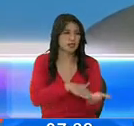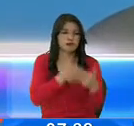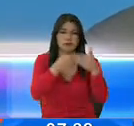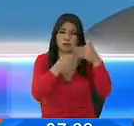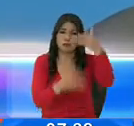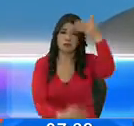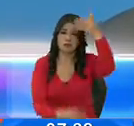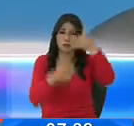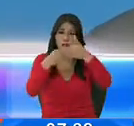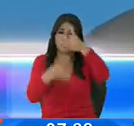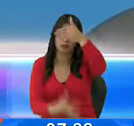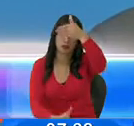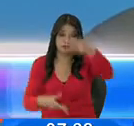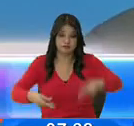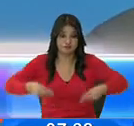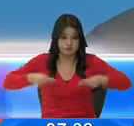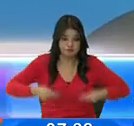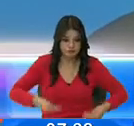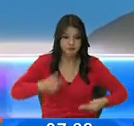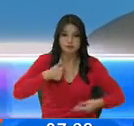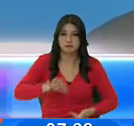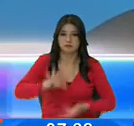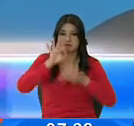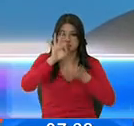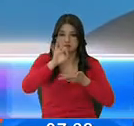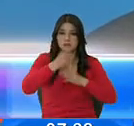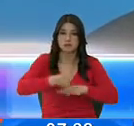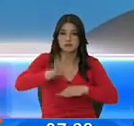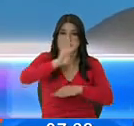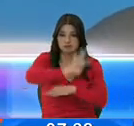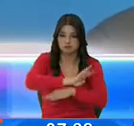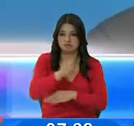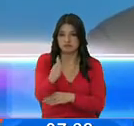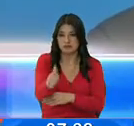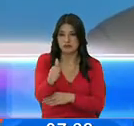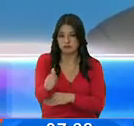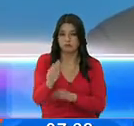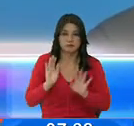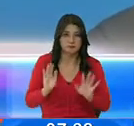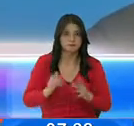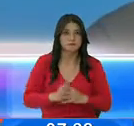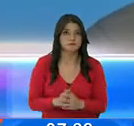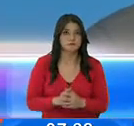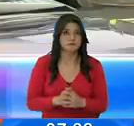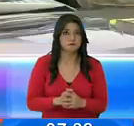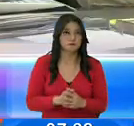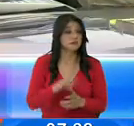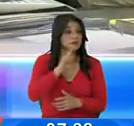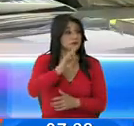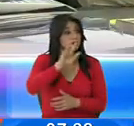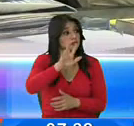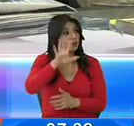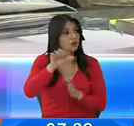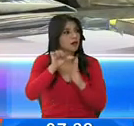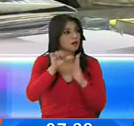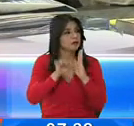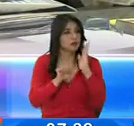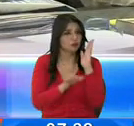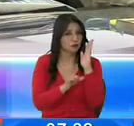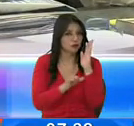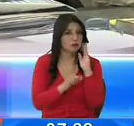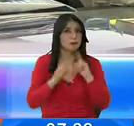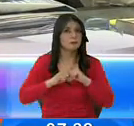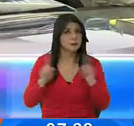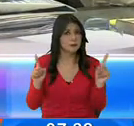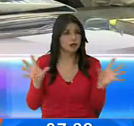el que yo recibí como en representación de la asamblea de manos de nuestros centros cuatro artículos si es verdad a 22 cuerpos legales pero